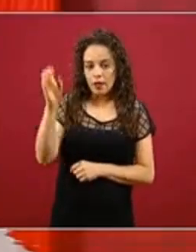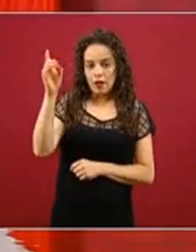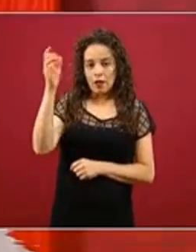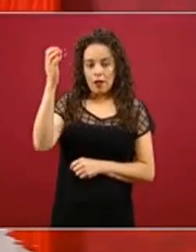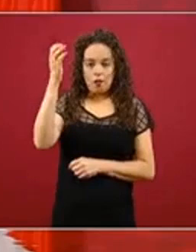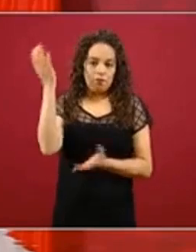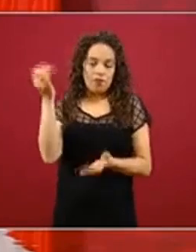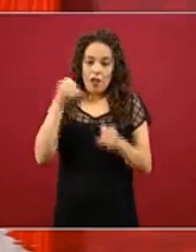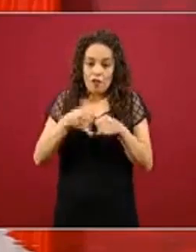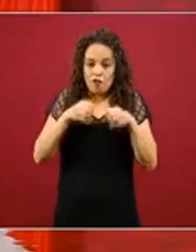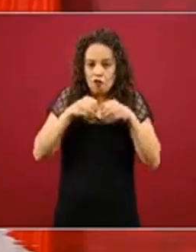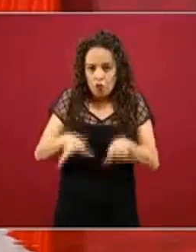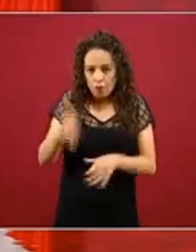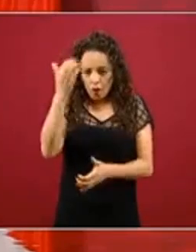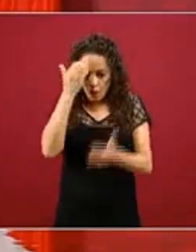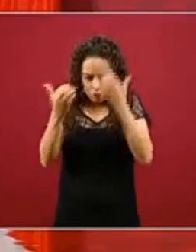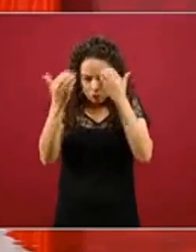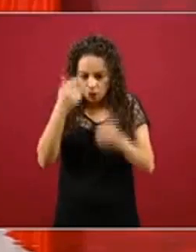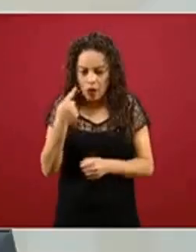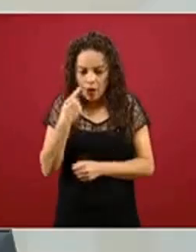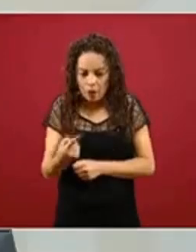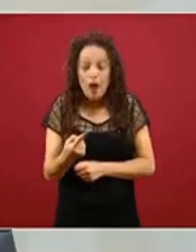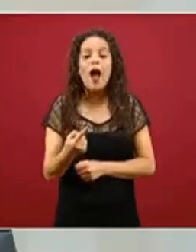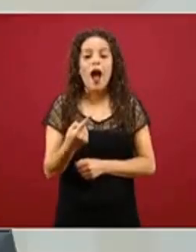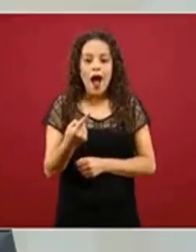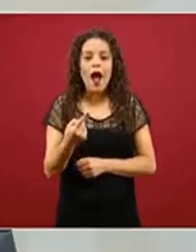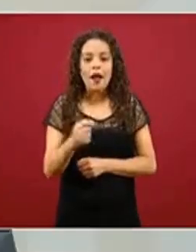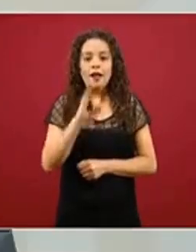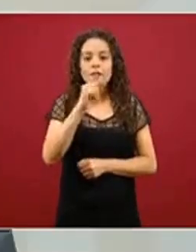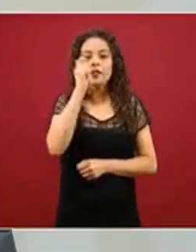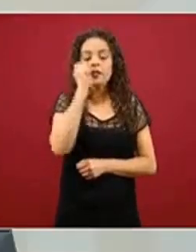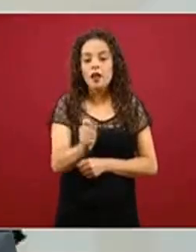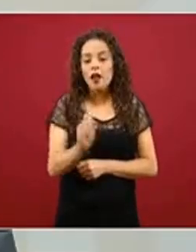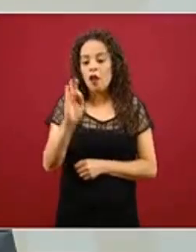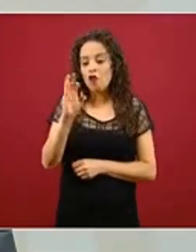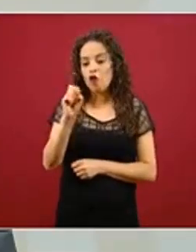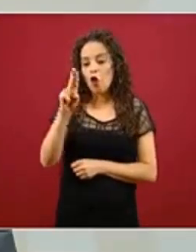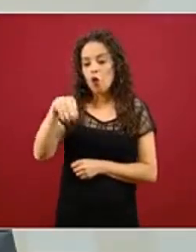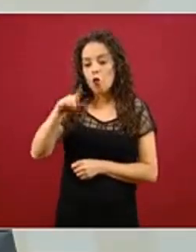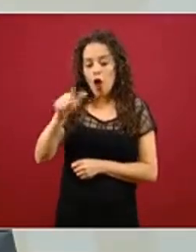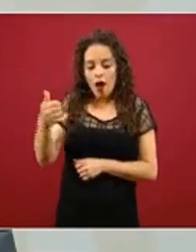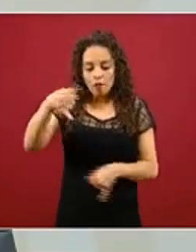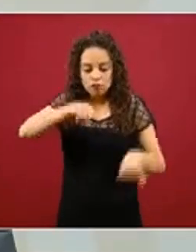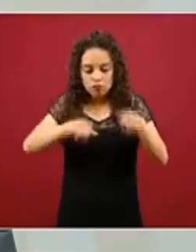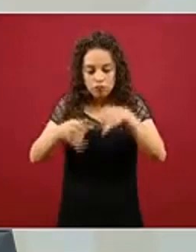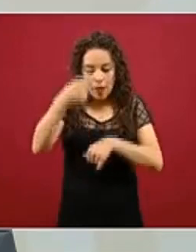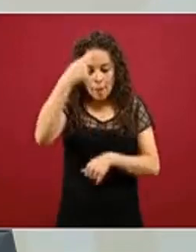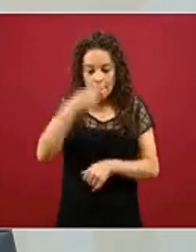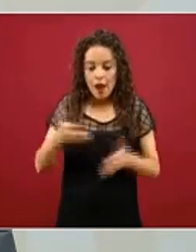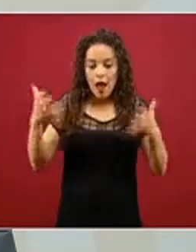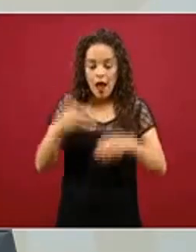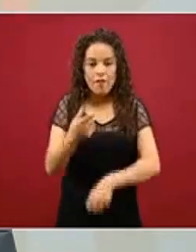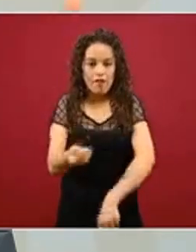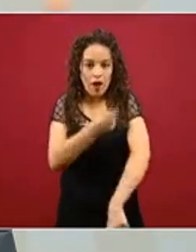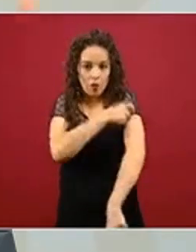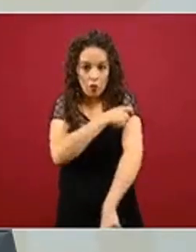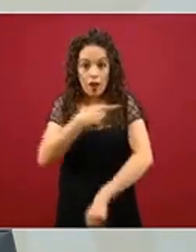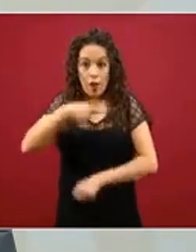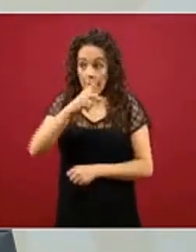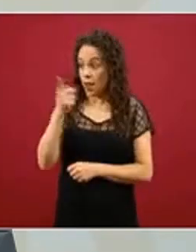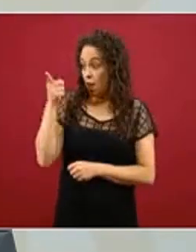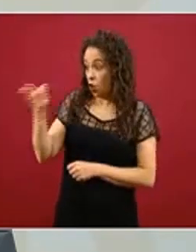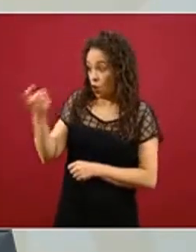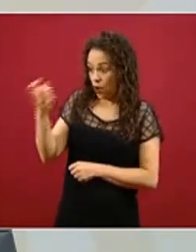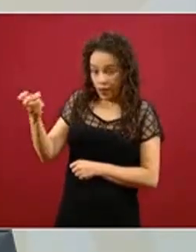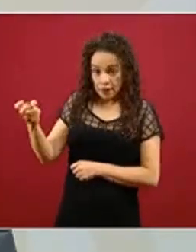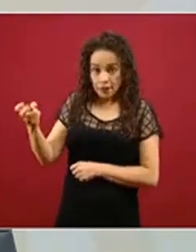pudieran identificar cuál debería ser la formulación de una vacuna. Pero entre eso y tener una vacuna hay un